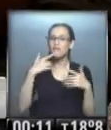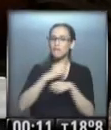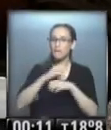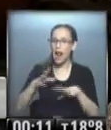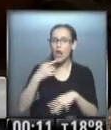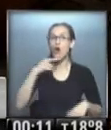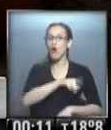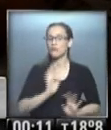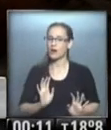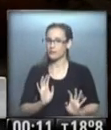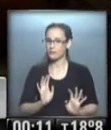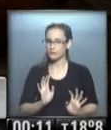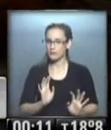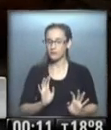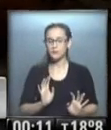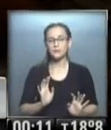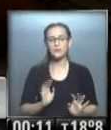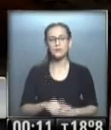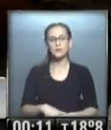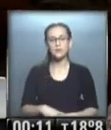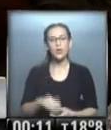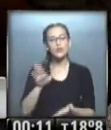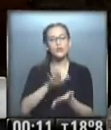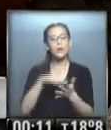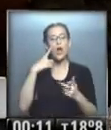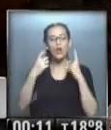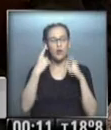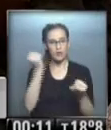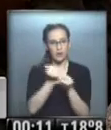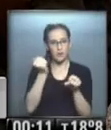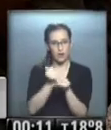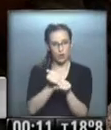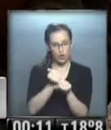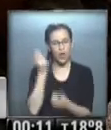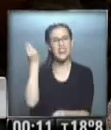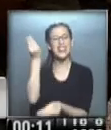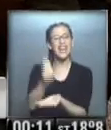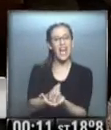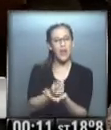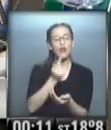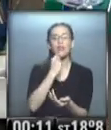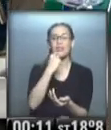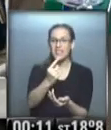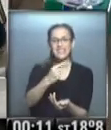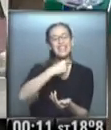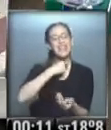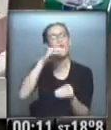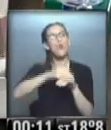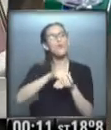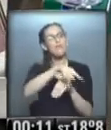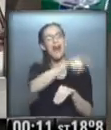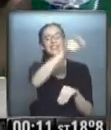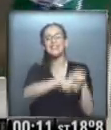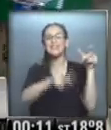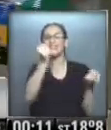y SBACE, el organismo porteño encargado del control de la actividad. Los metrodelegados aseguraron que intentan culpar a los trabajadores por los